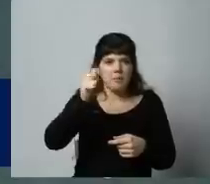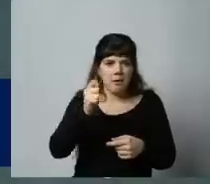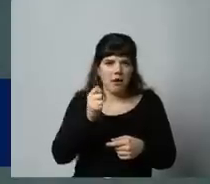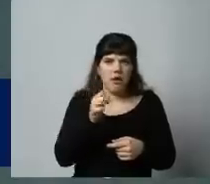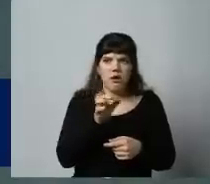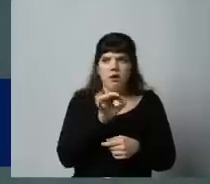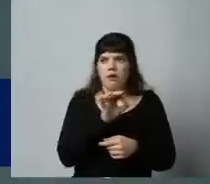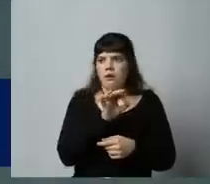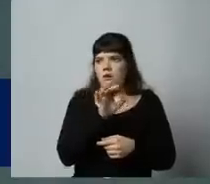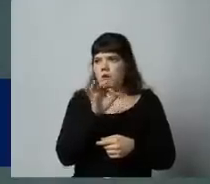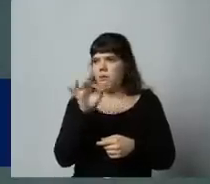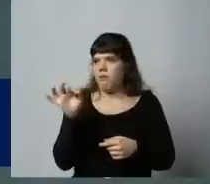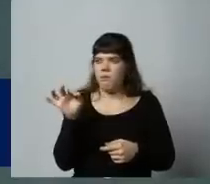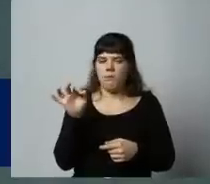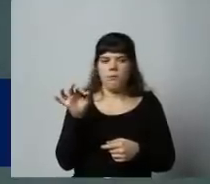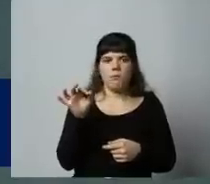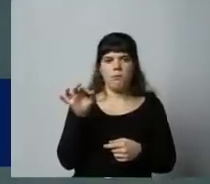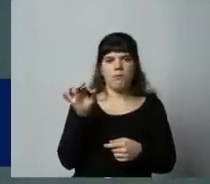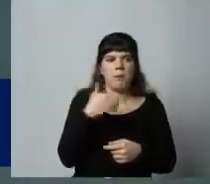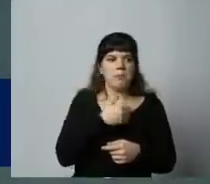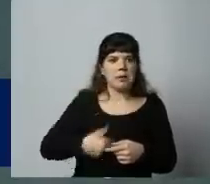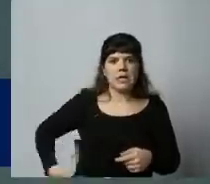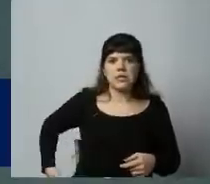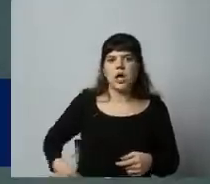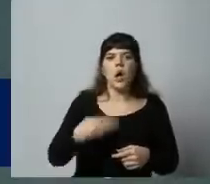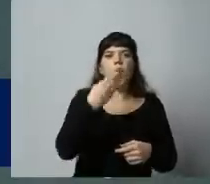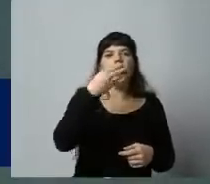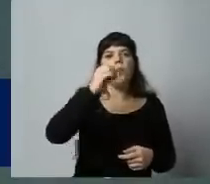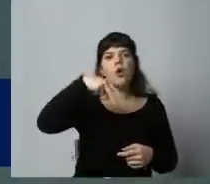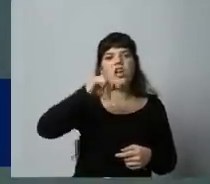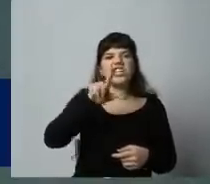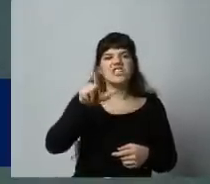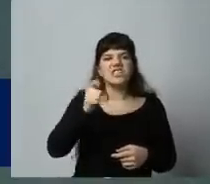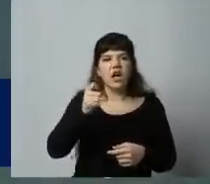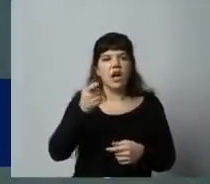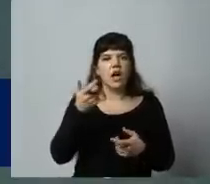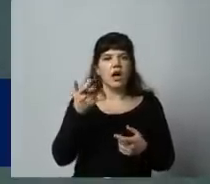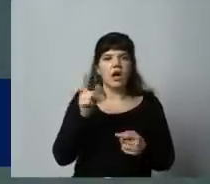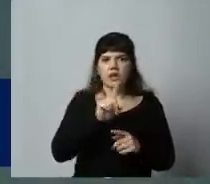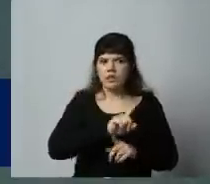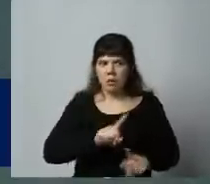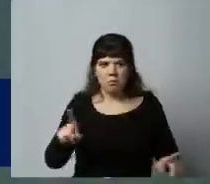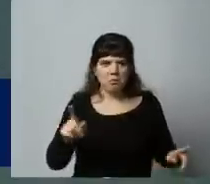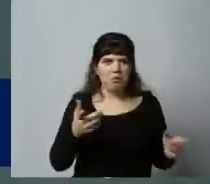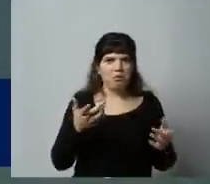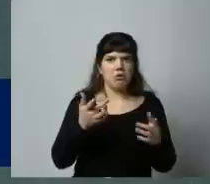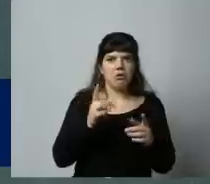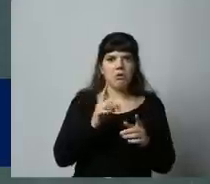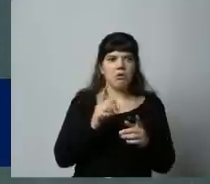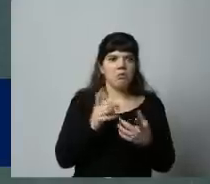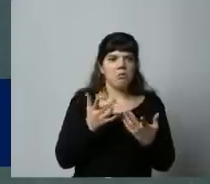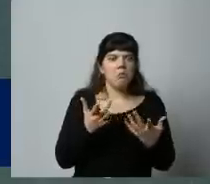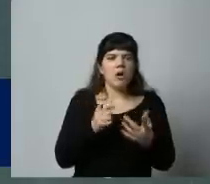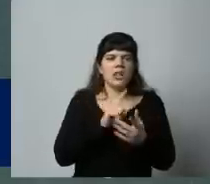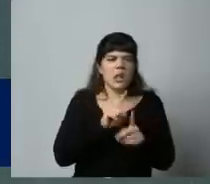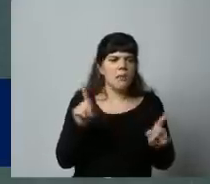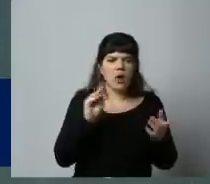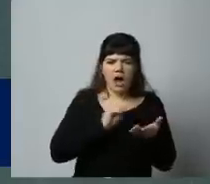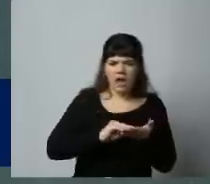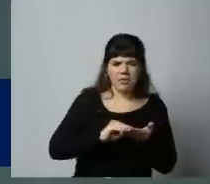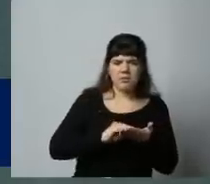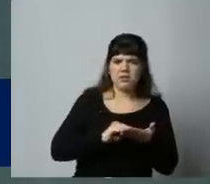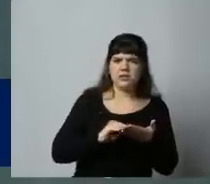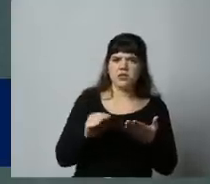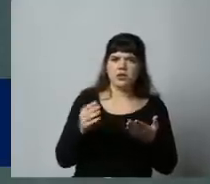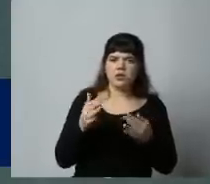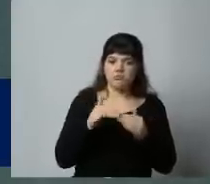ni ni el presidente Bonilla del cod siguiente ni los ni las administraciones